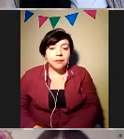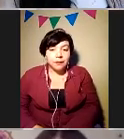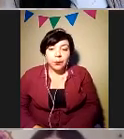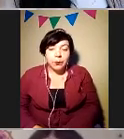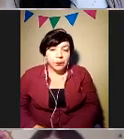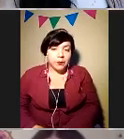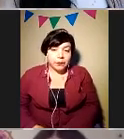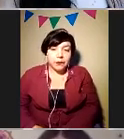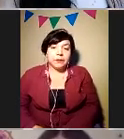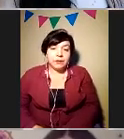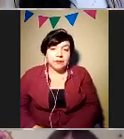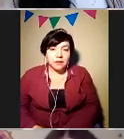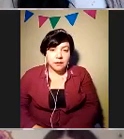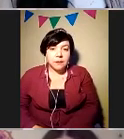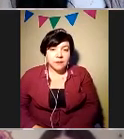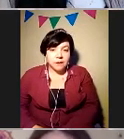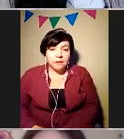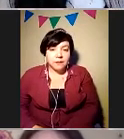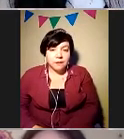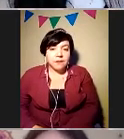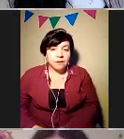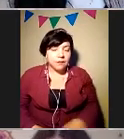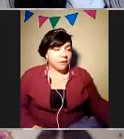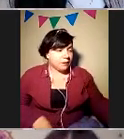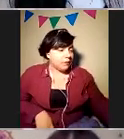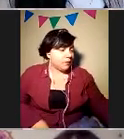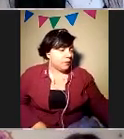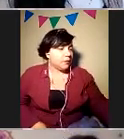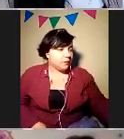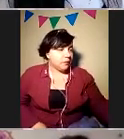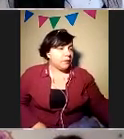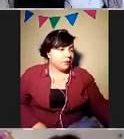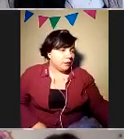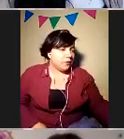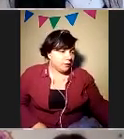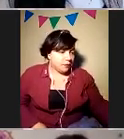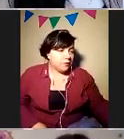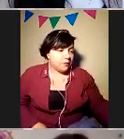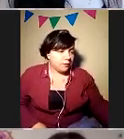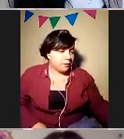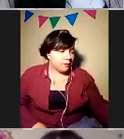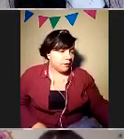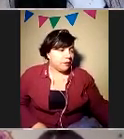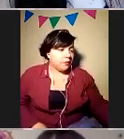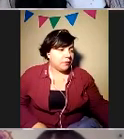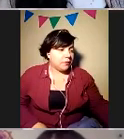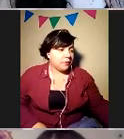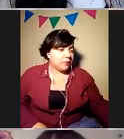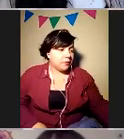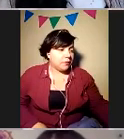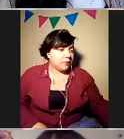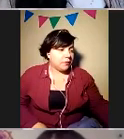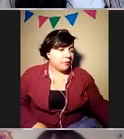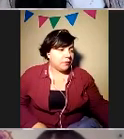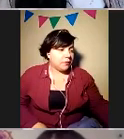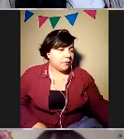hace pensar y te pones para ser una persona interesante, tiene que estar vestido con lo último en moda. Llega a ser muy frustrante muchas veces